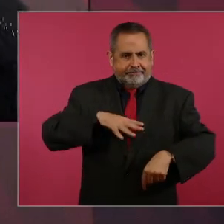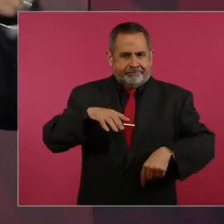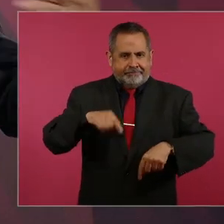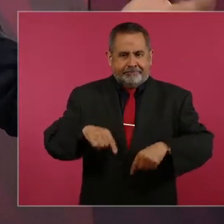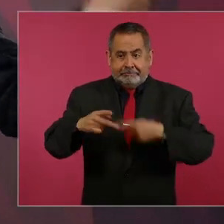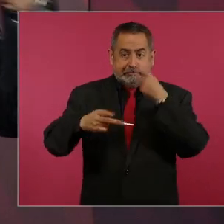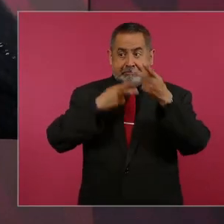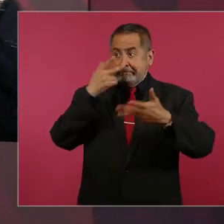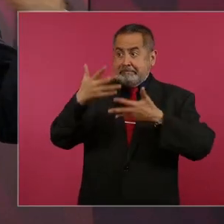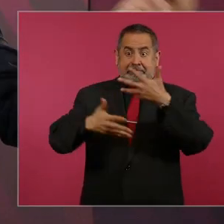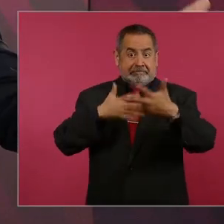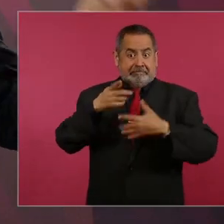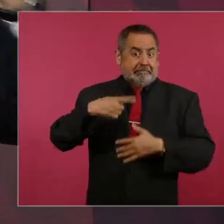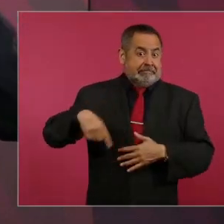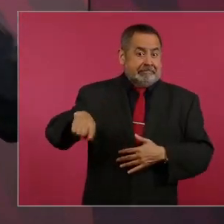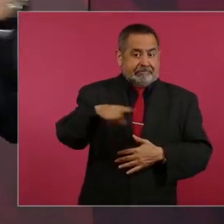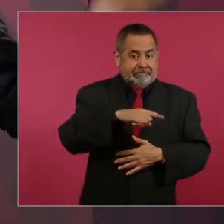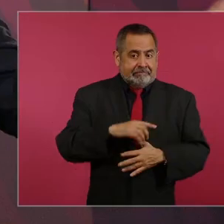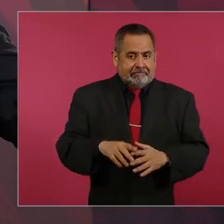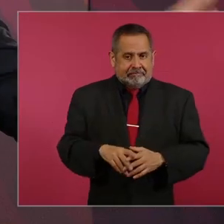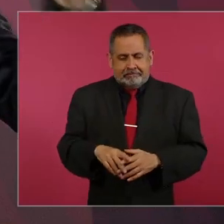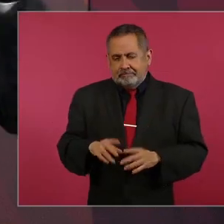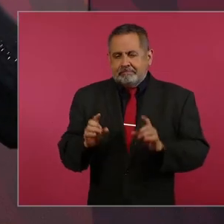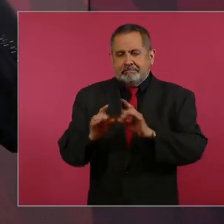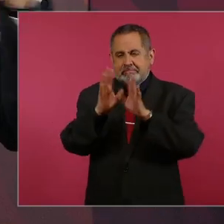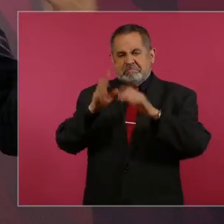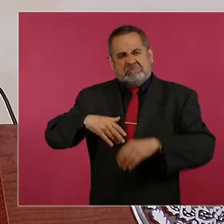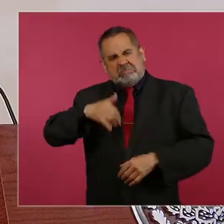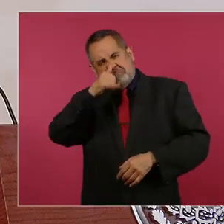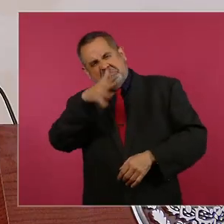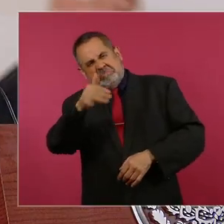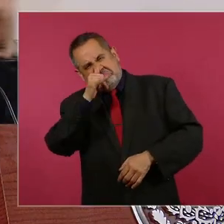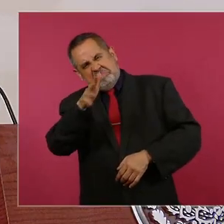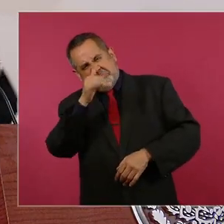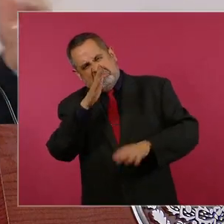escandaloso, un acto de provocación.